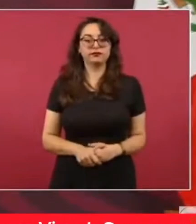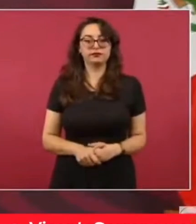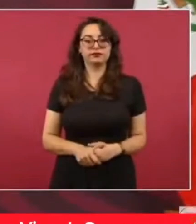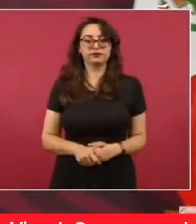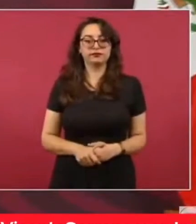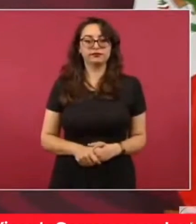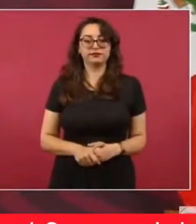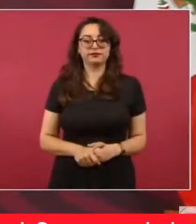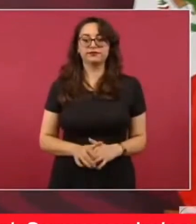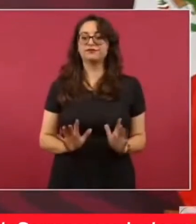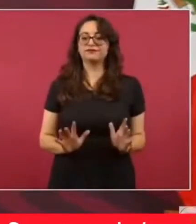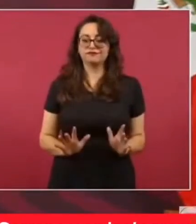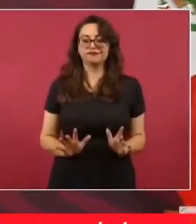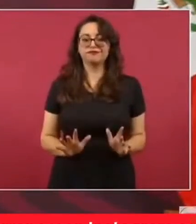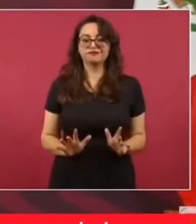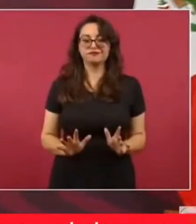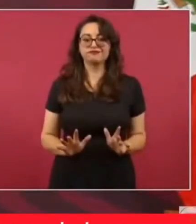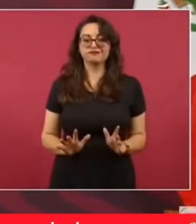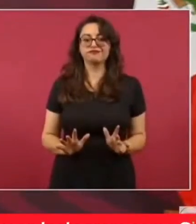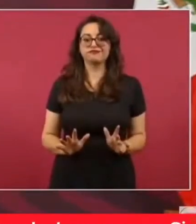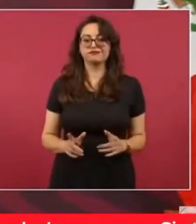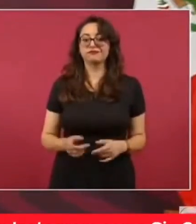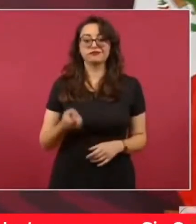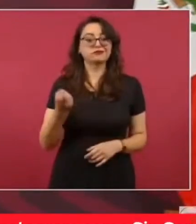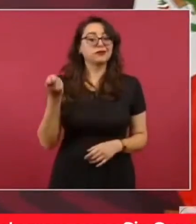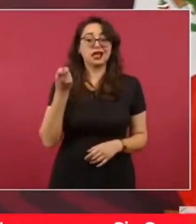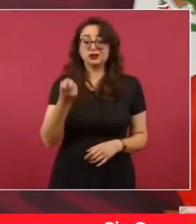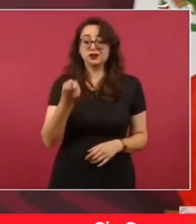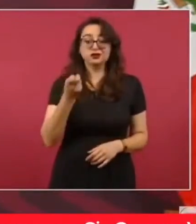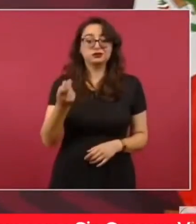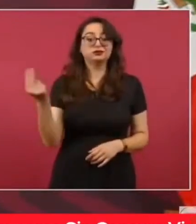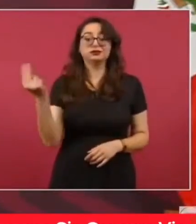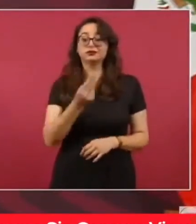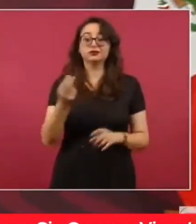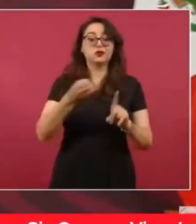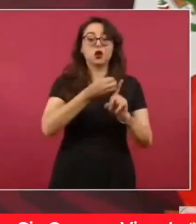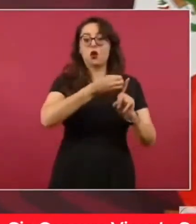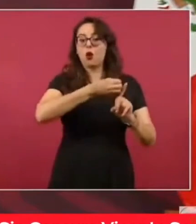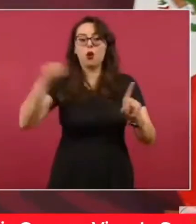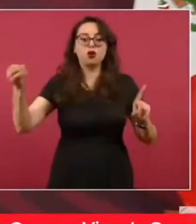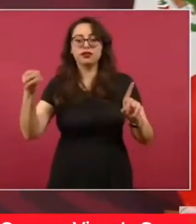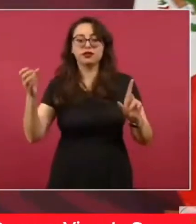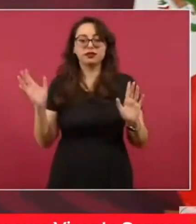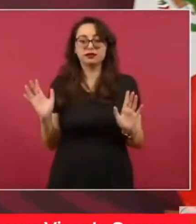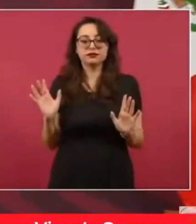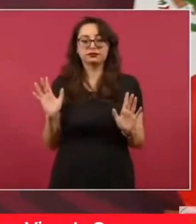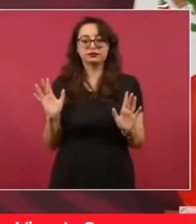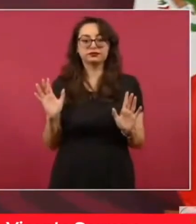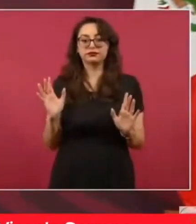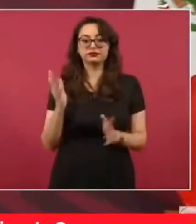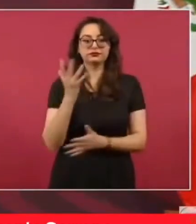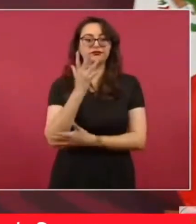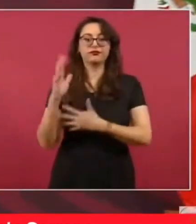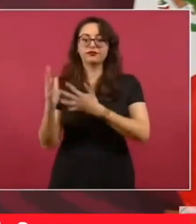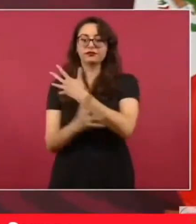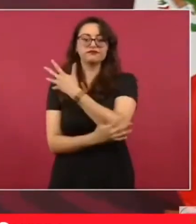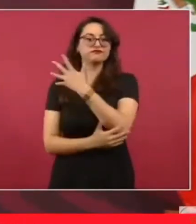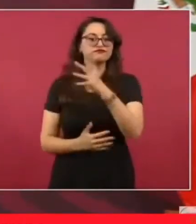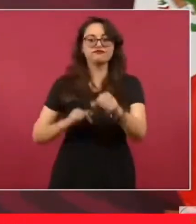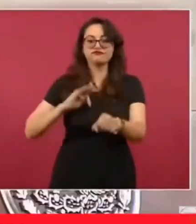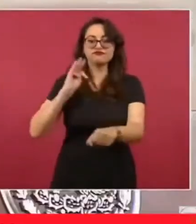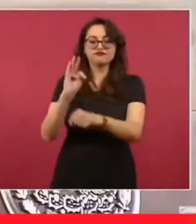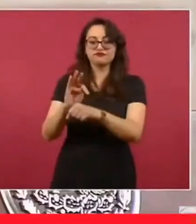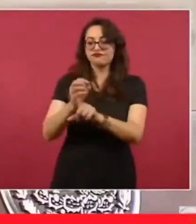vamos a poner orden antes de que terminemos porque ellos están también no solo ellos